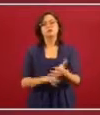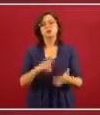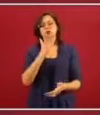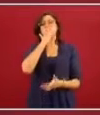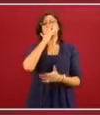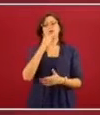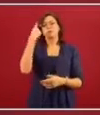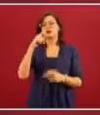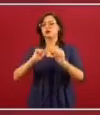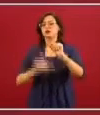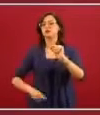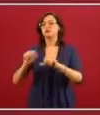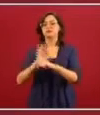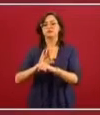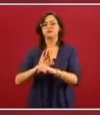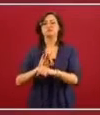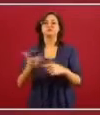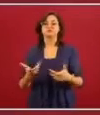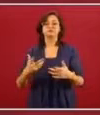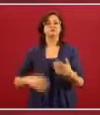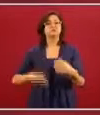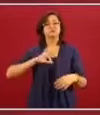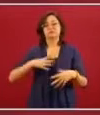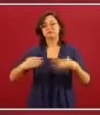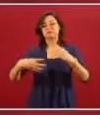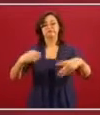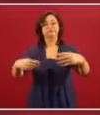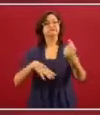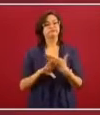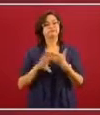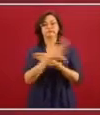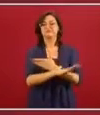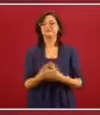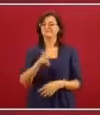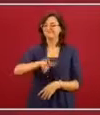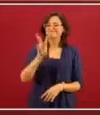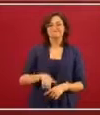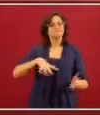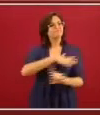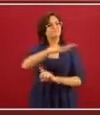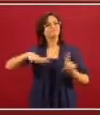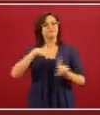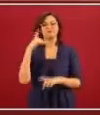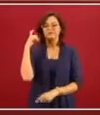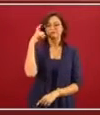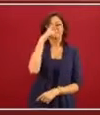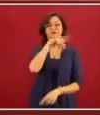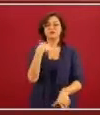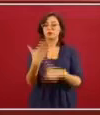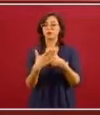para defender al país de este embate de la pandemia. Es una situación verdaderamente difícil, va a ser más